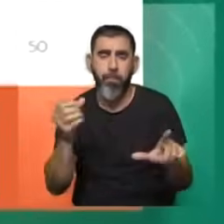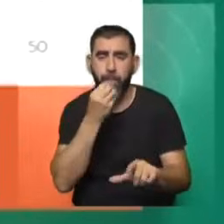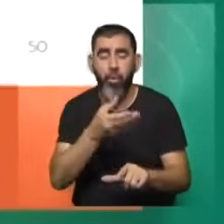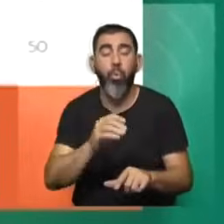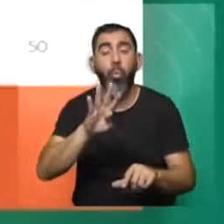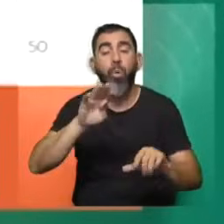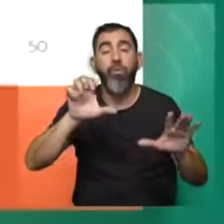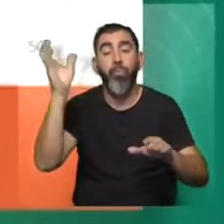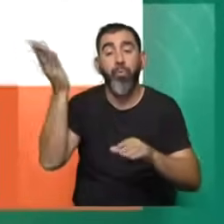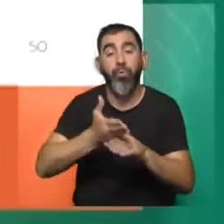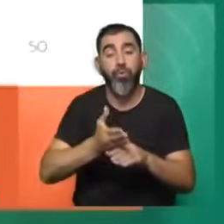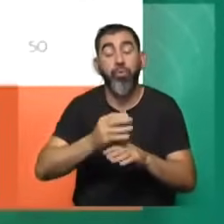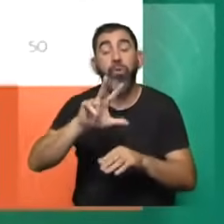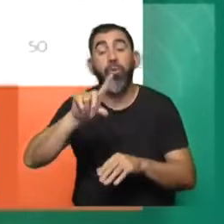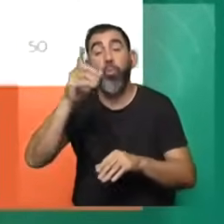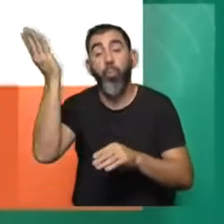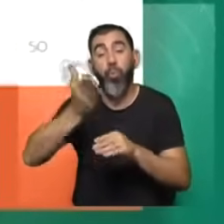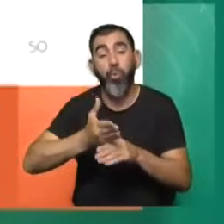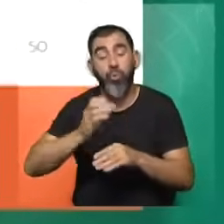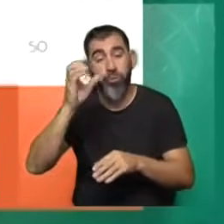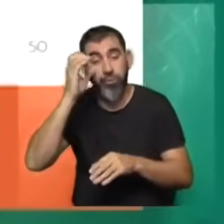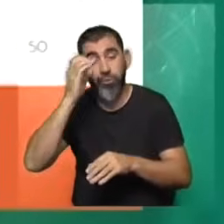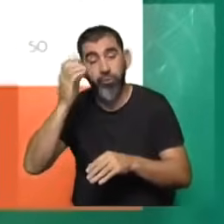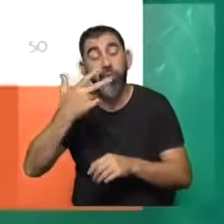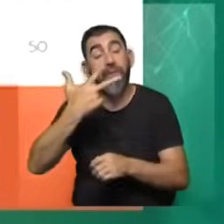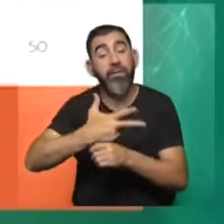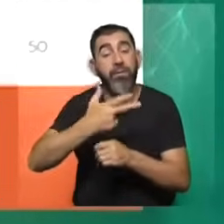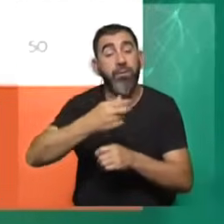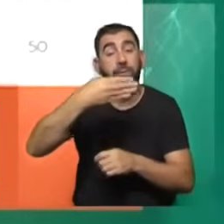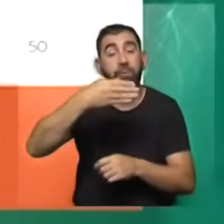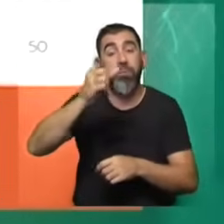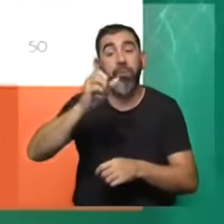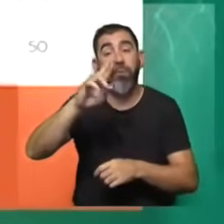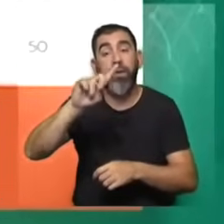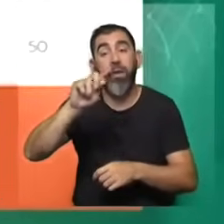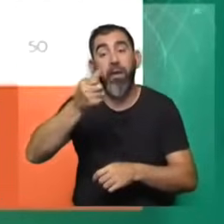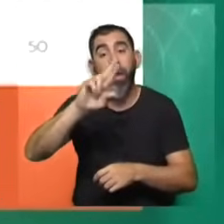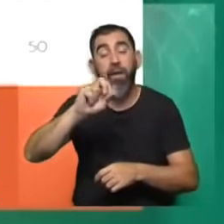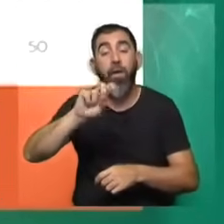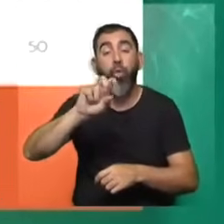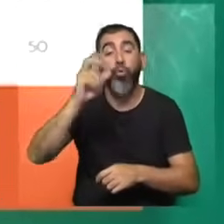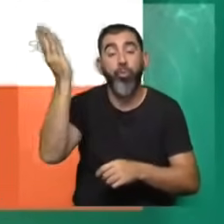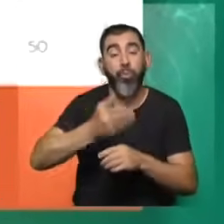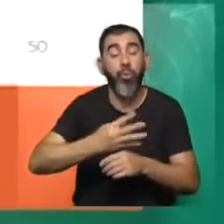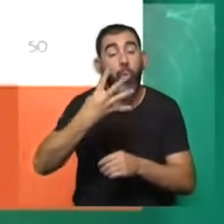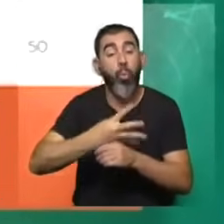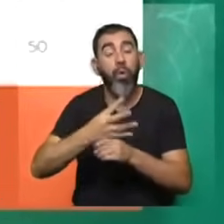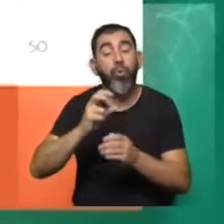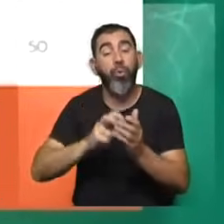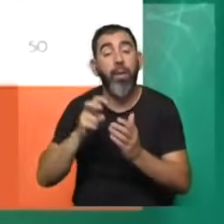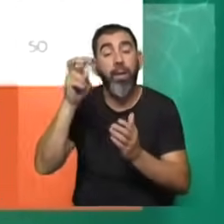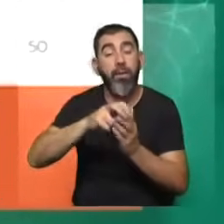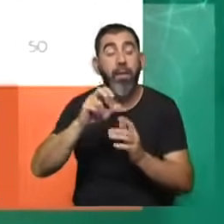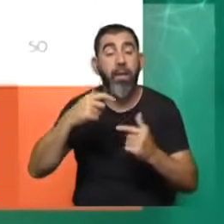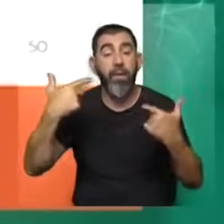4 6% A 31 En tercer lugar aparece Vergara con 12 por y cuarto el intendente de